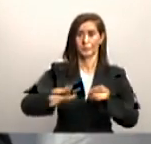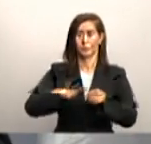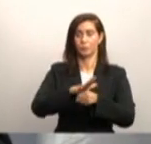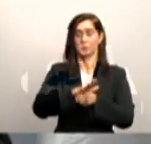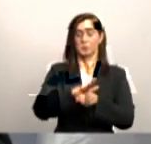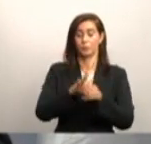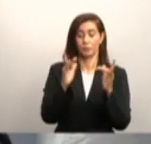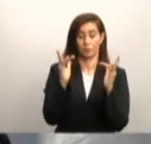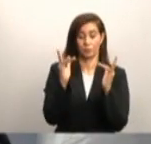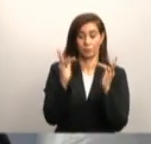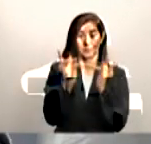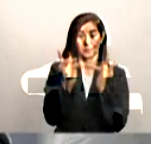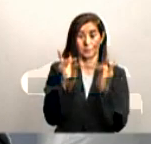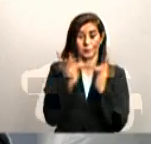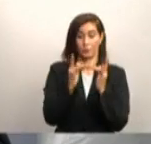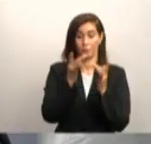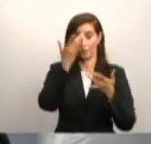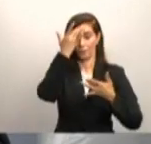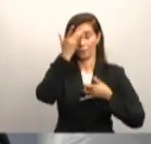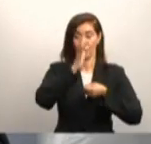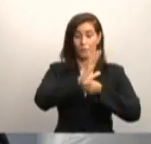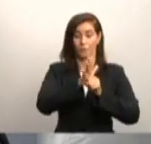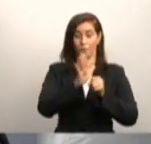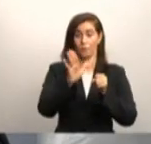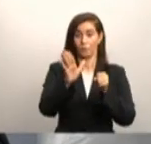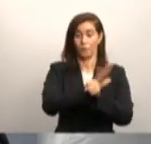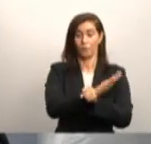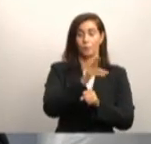de camas ocupadas de